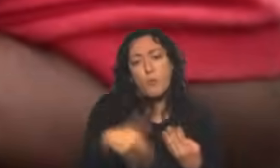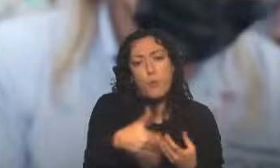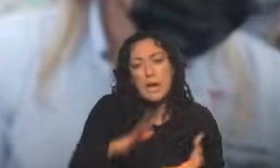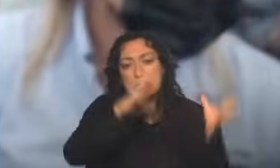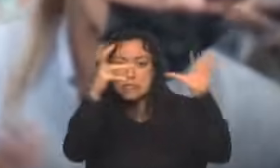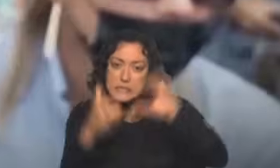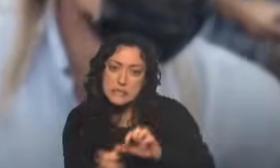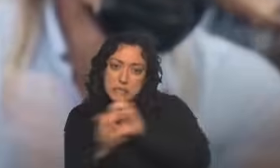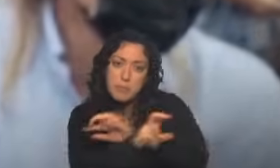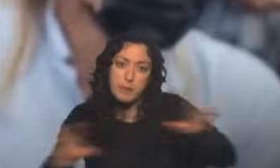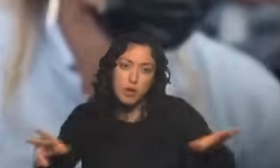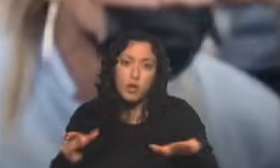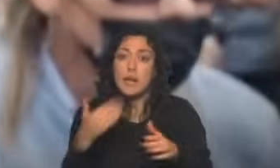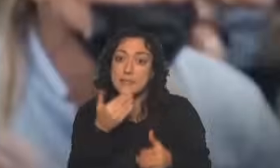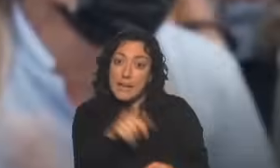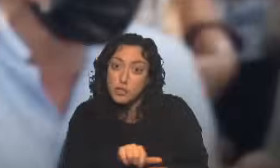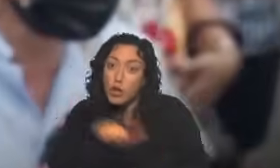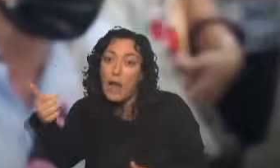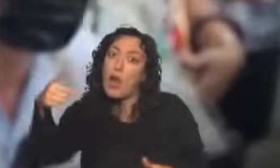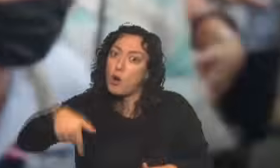crisis que lo llevó al poder.